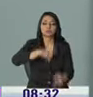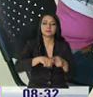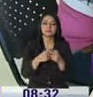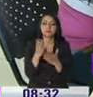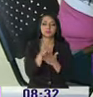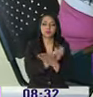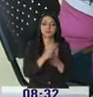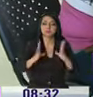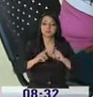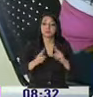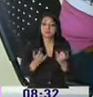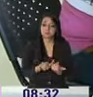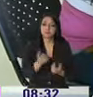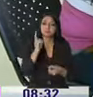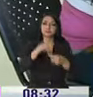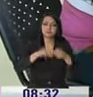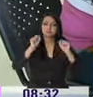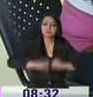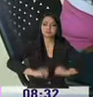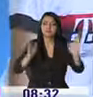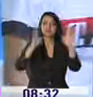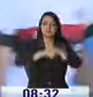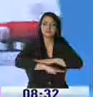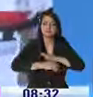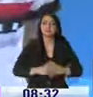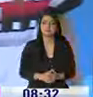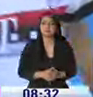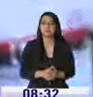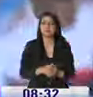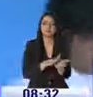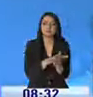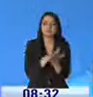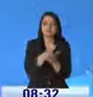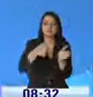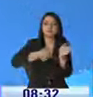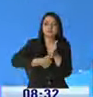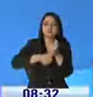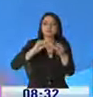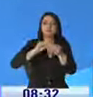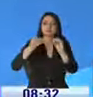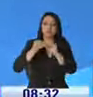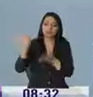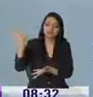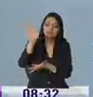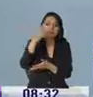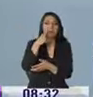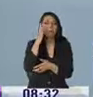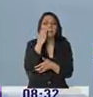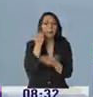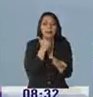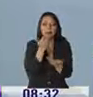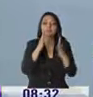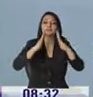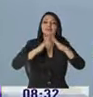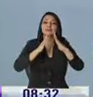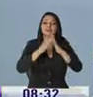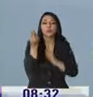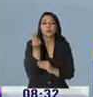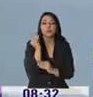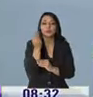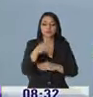desde ya pueden inscribirse de manera gratuita, con la copia de la cédula y un número del representante en la Casa Saber Pega Full, ubicada